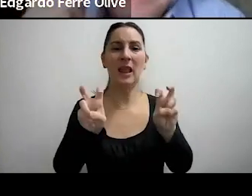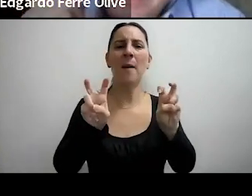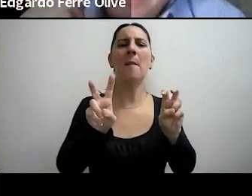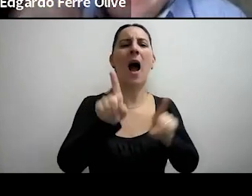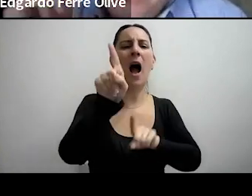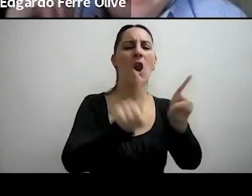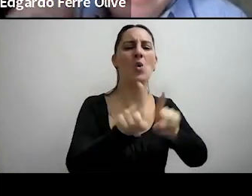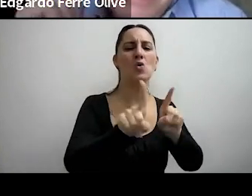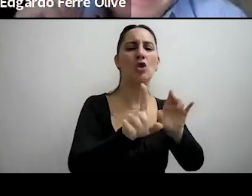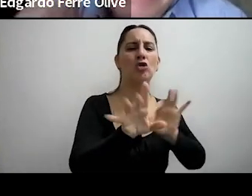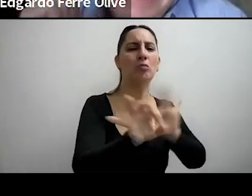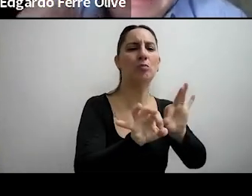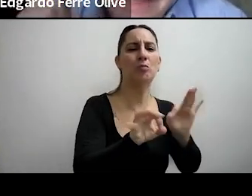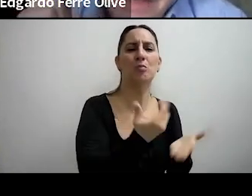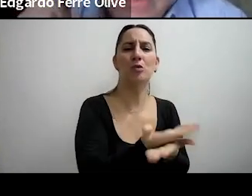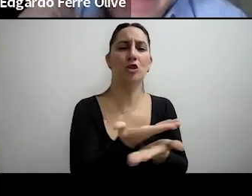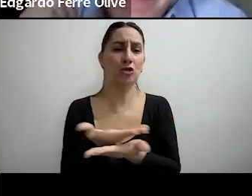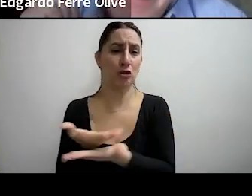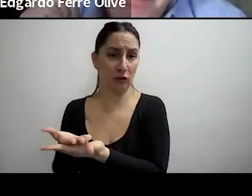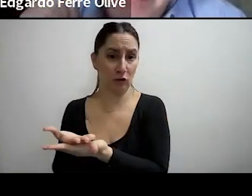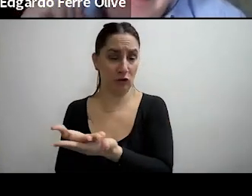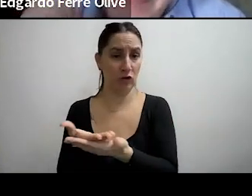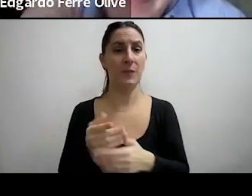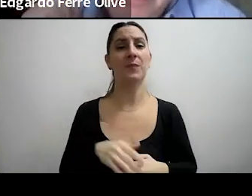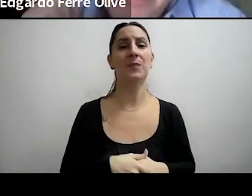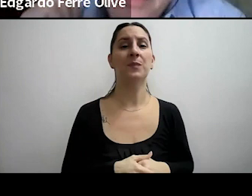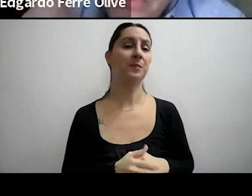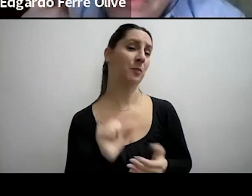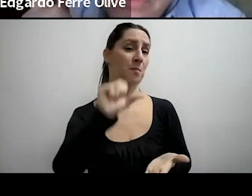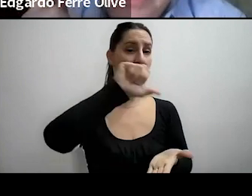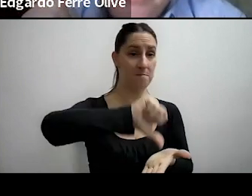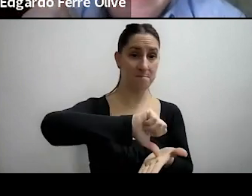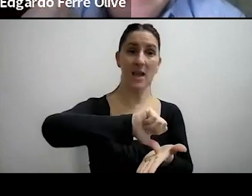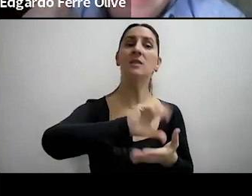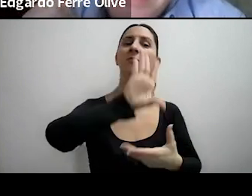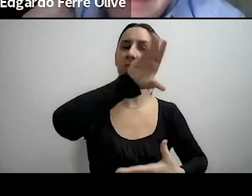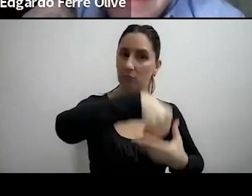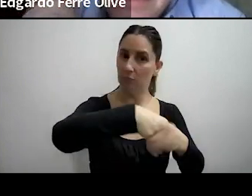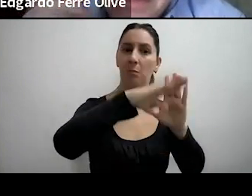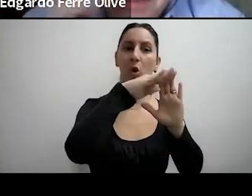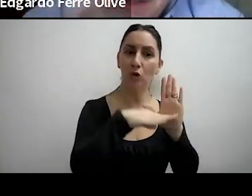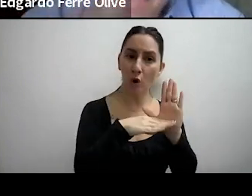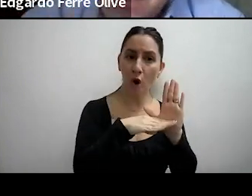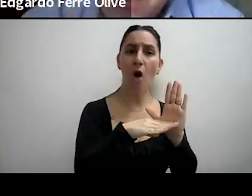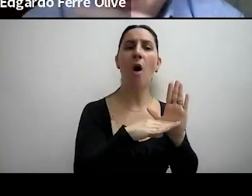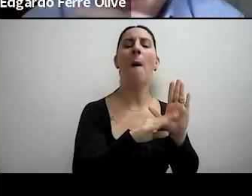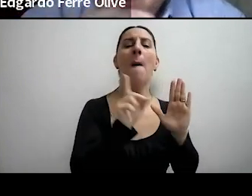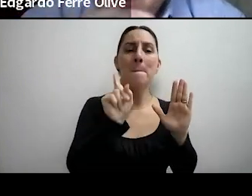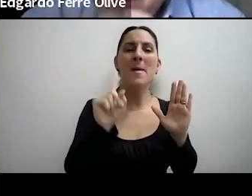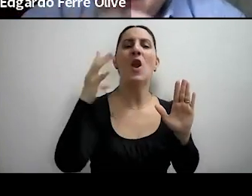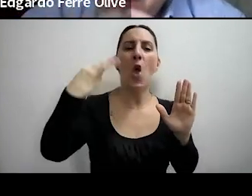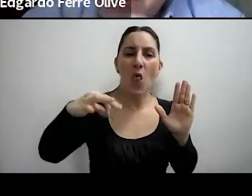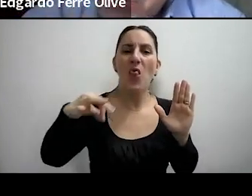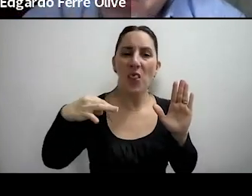que los va a capitalizar un país parte del protocolo, pero lo va a tener que hacer